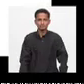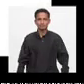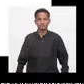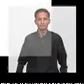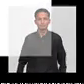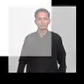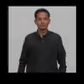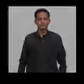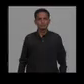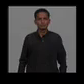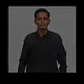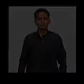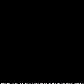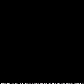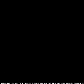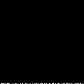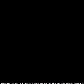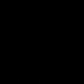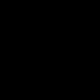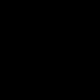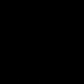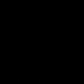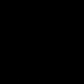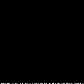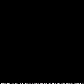nacional